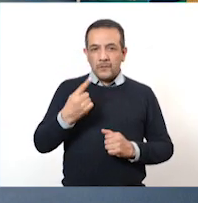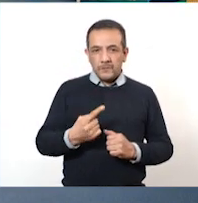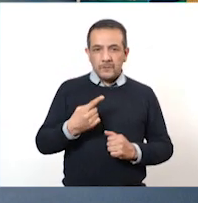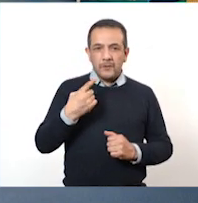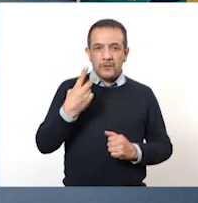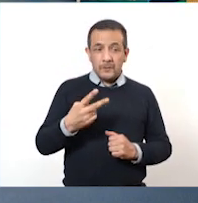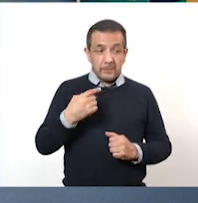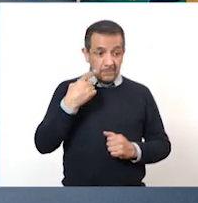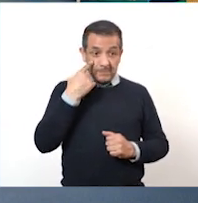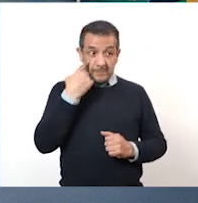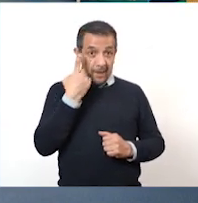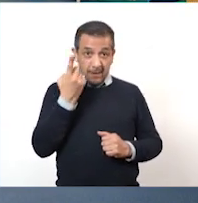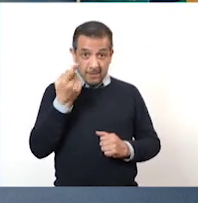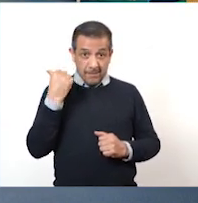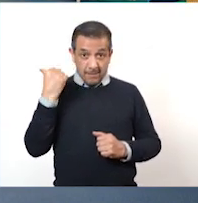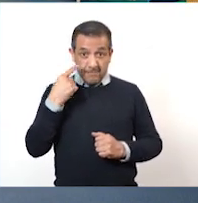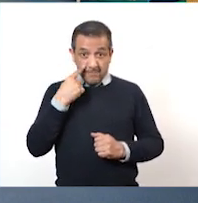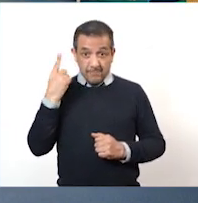Uno, dos, tres, cuatro, cinco, seis, siete, ocho.